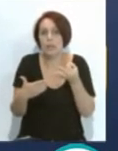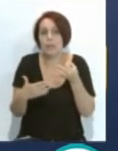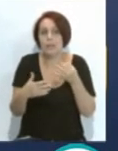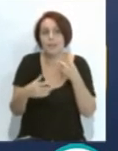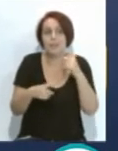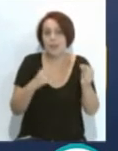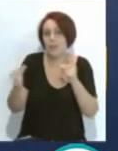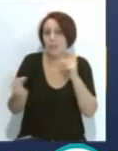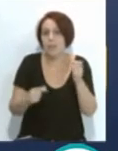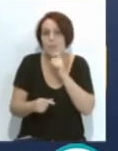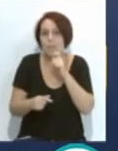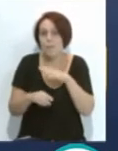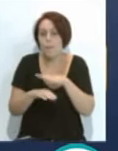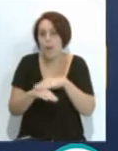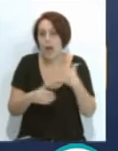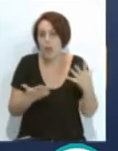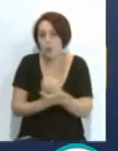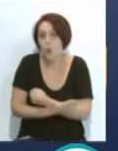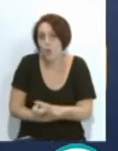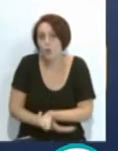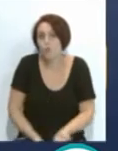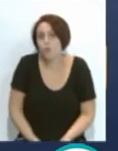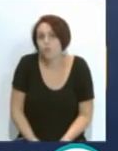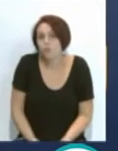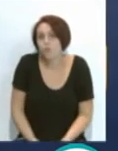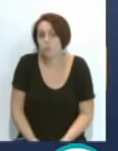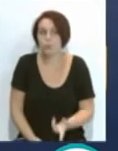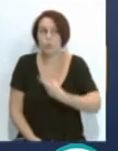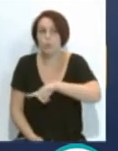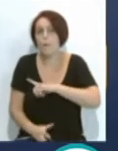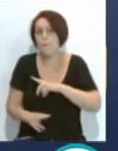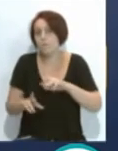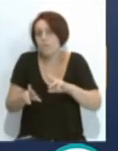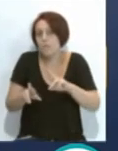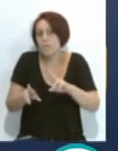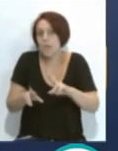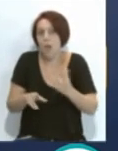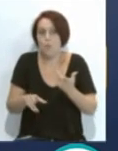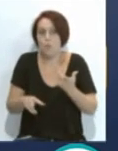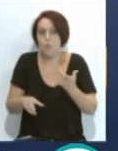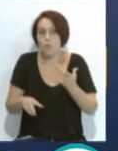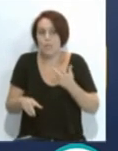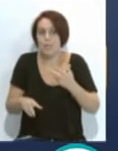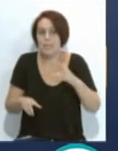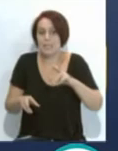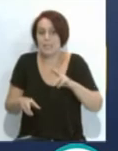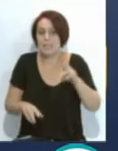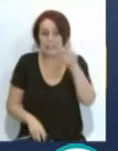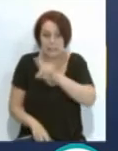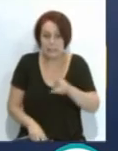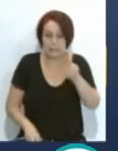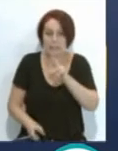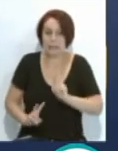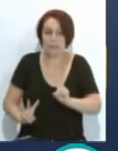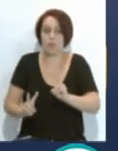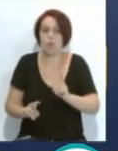difíciles para todos. Esperamos que reactivación del mismo fuera de al menos las